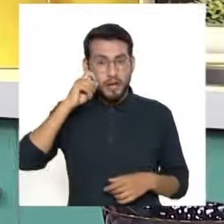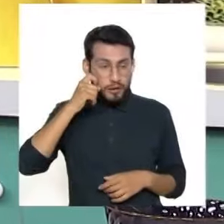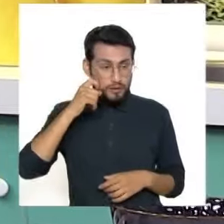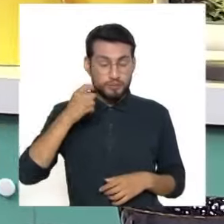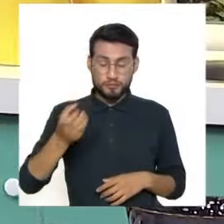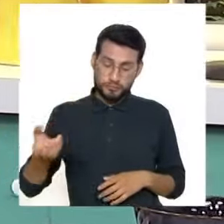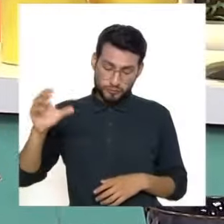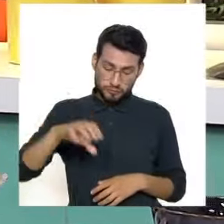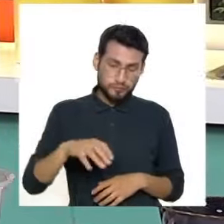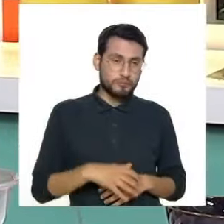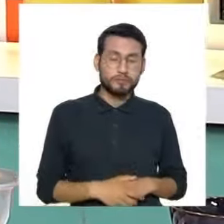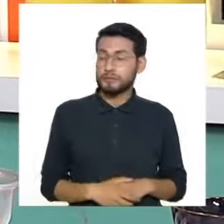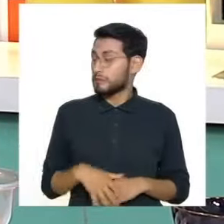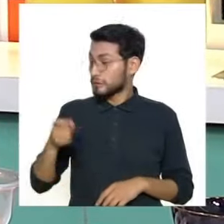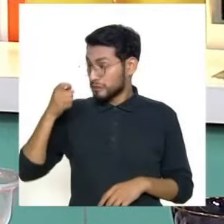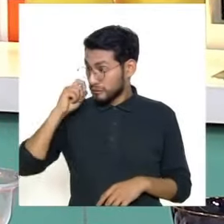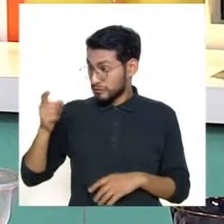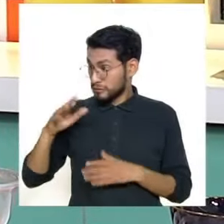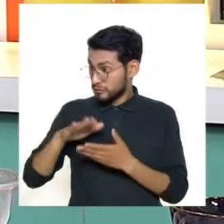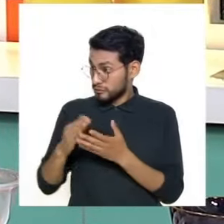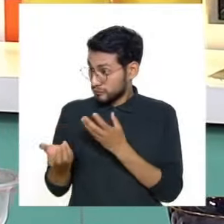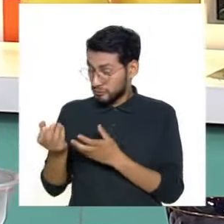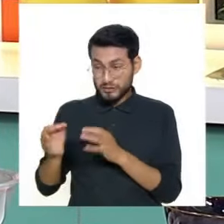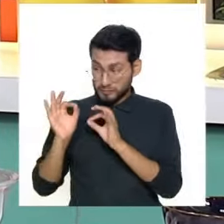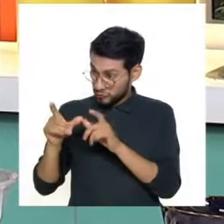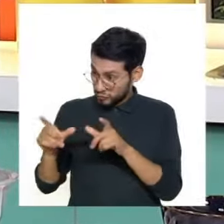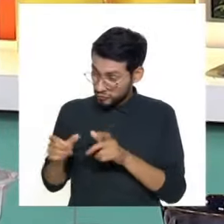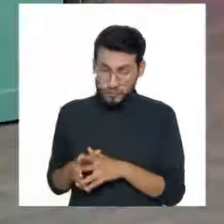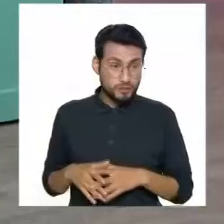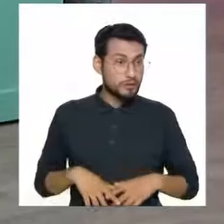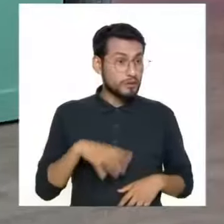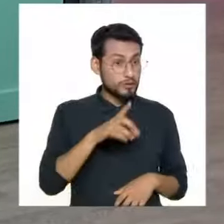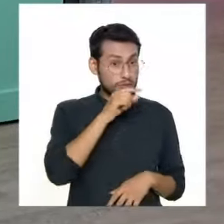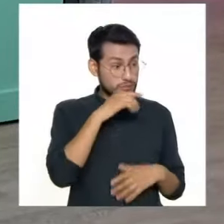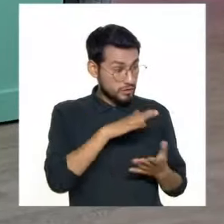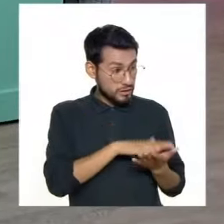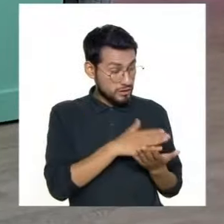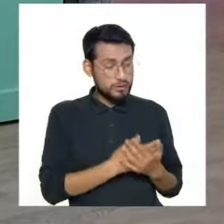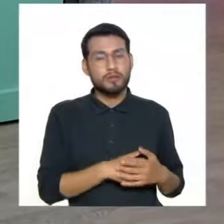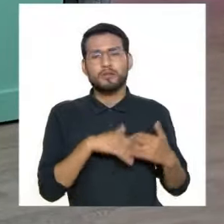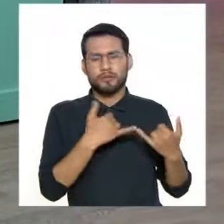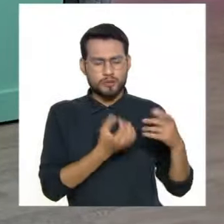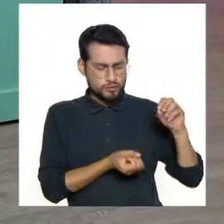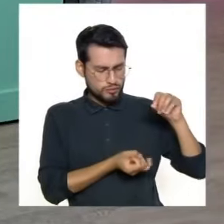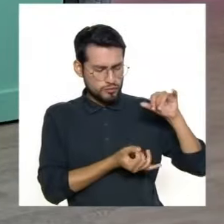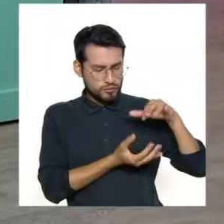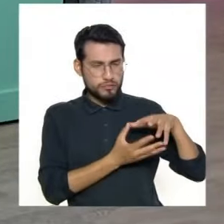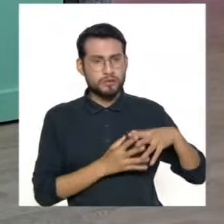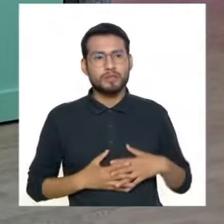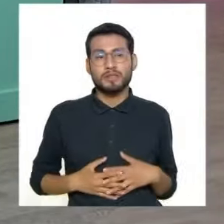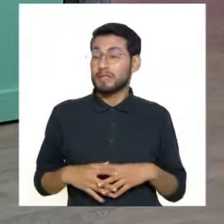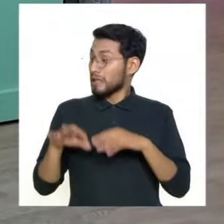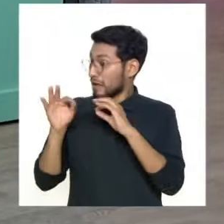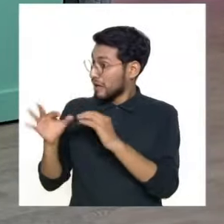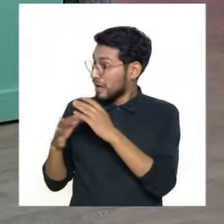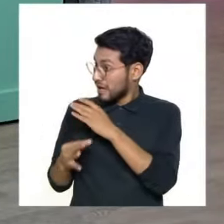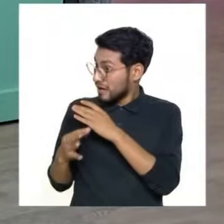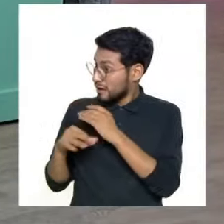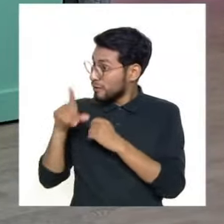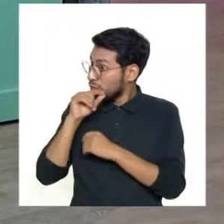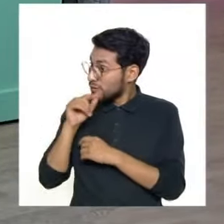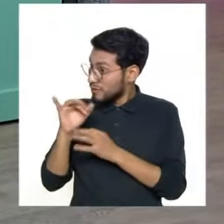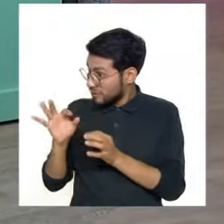cebolla y el pollo Está frito no no pis Ay Disculpa el pollo Está frito verdad Claro está bien doradito en el mismo aceite el mismo aceite